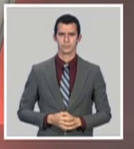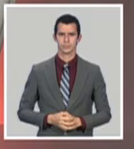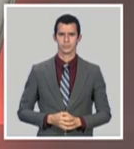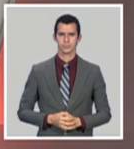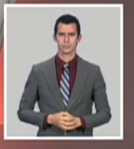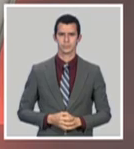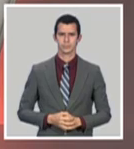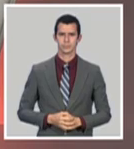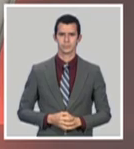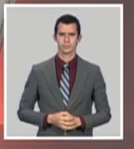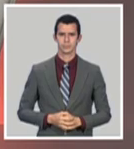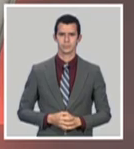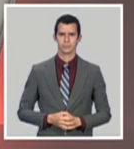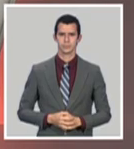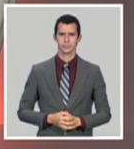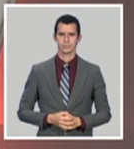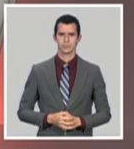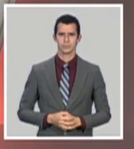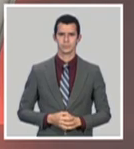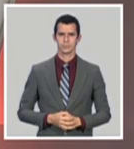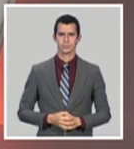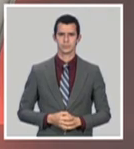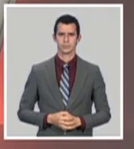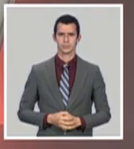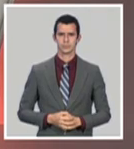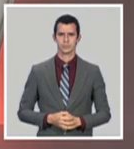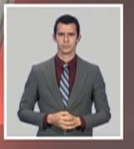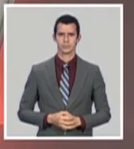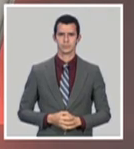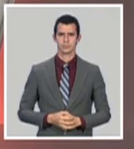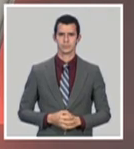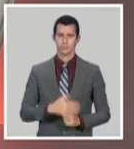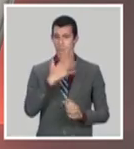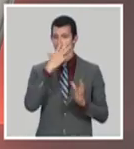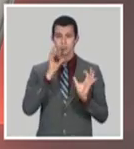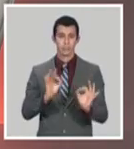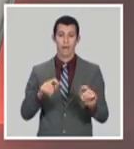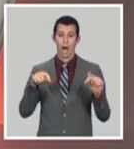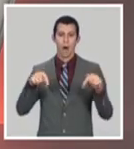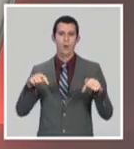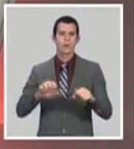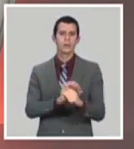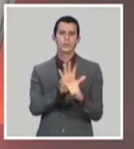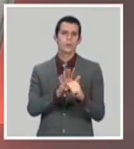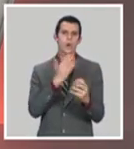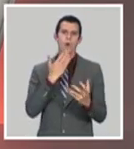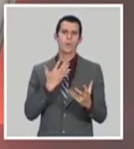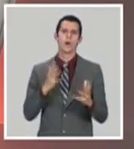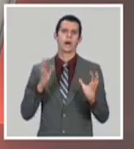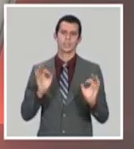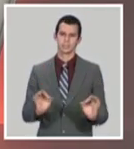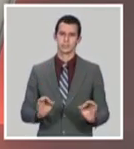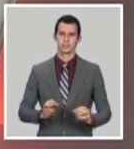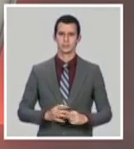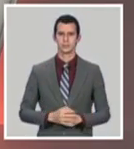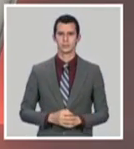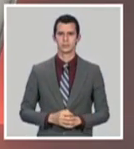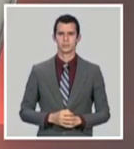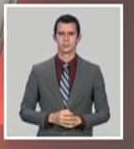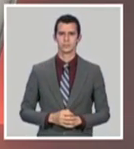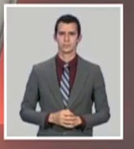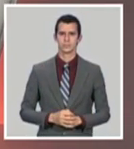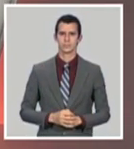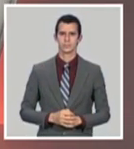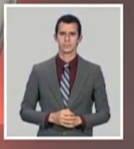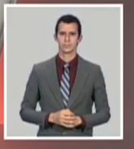Ahí este panorama no está lejos, aunque salvando la distancia con nuestro país, que